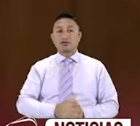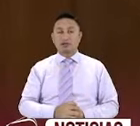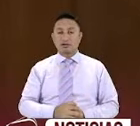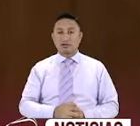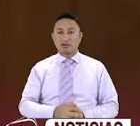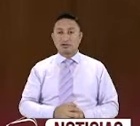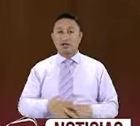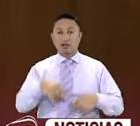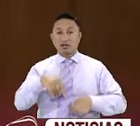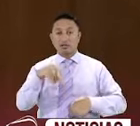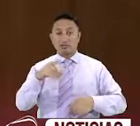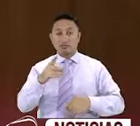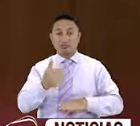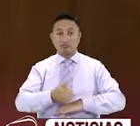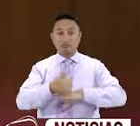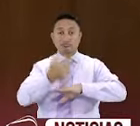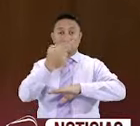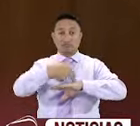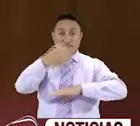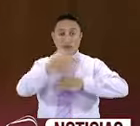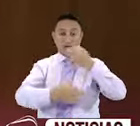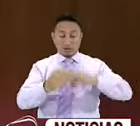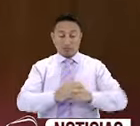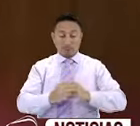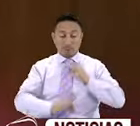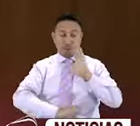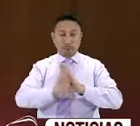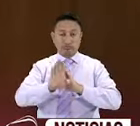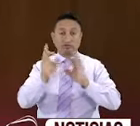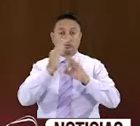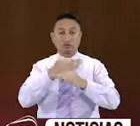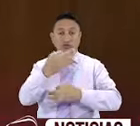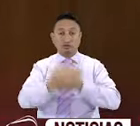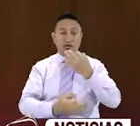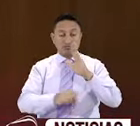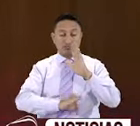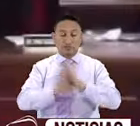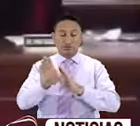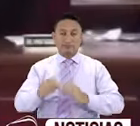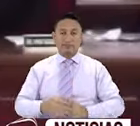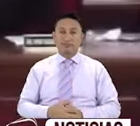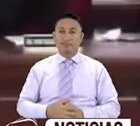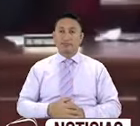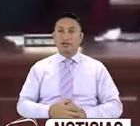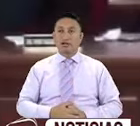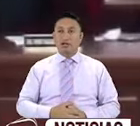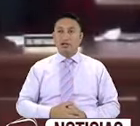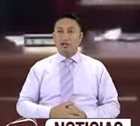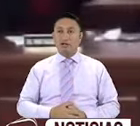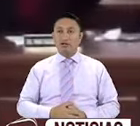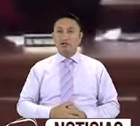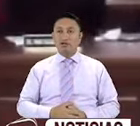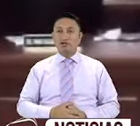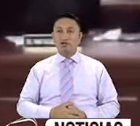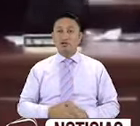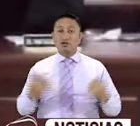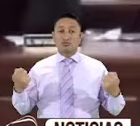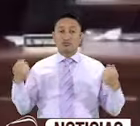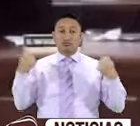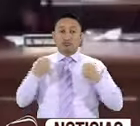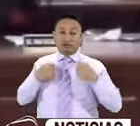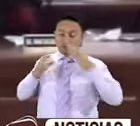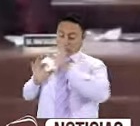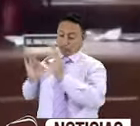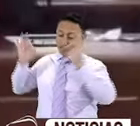Corte Nacional, en sacar a la función judicial adelante. Con el intercambio de togas entre Swing y Saquicela, se selló